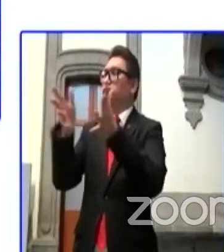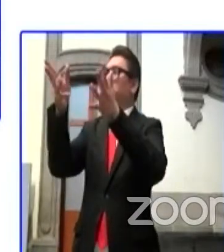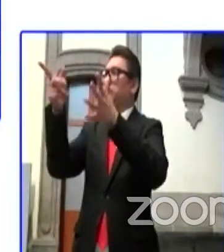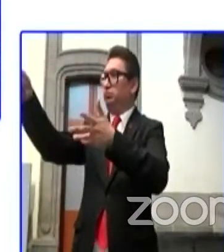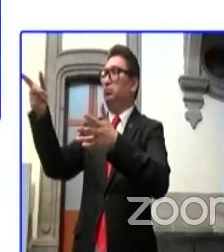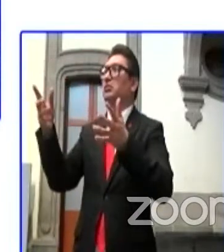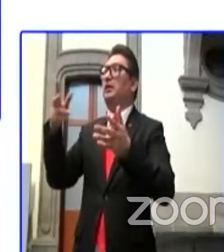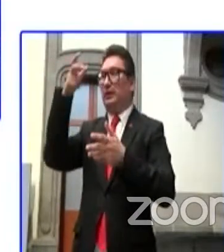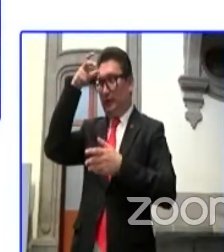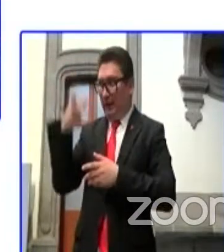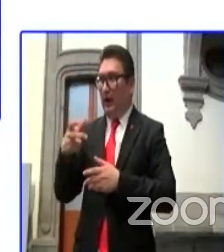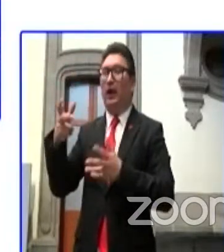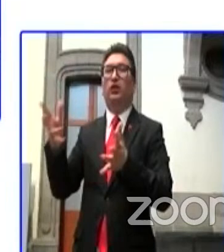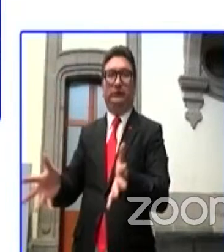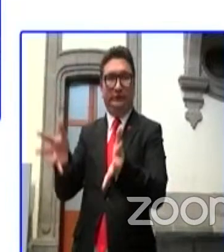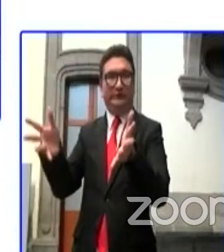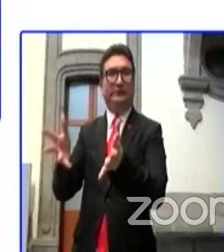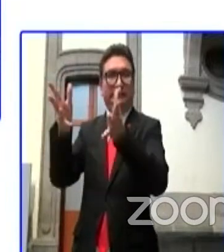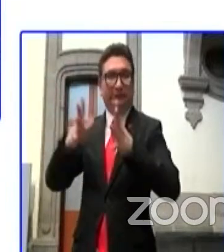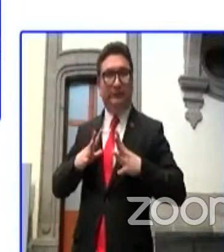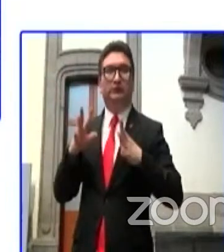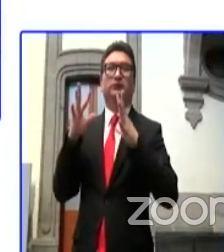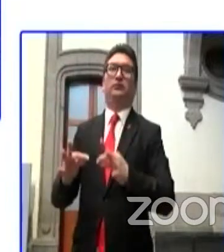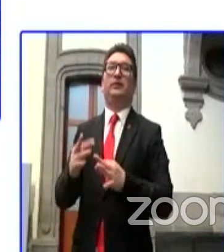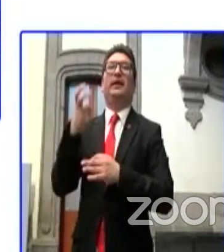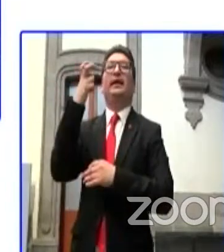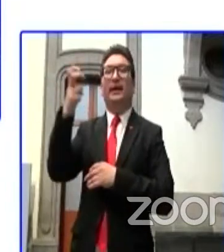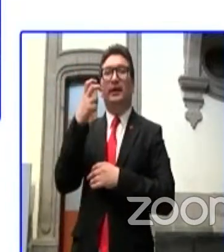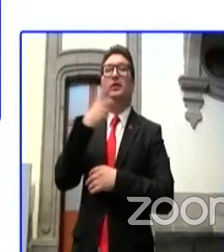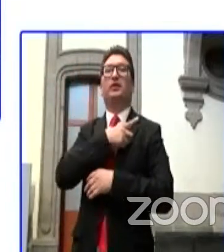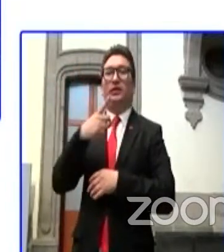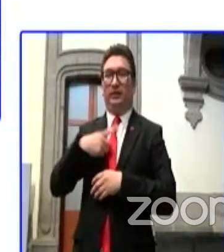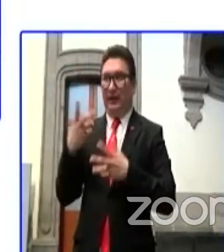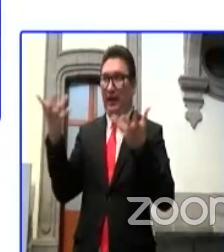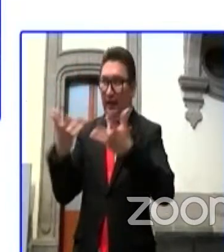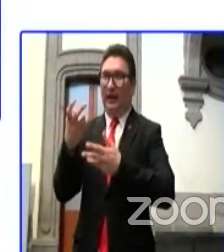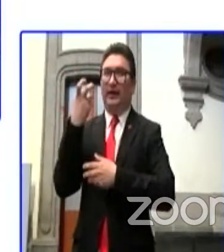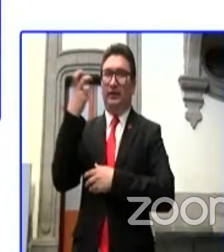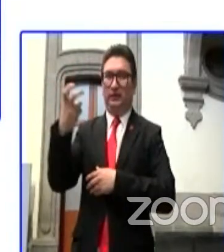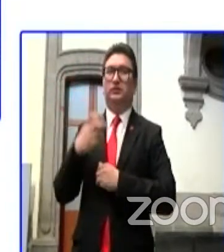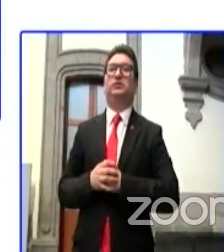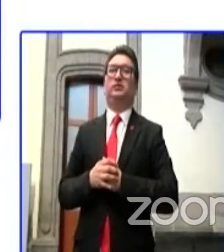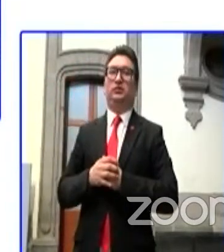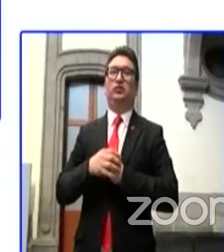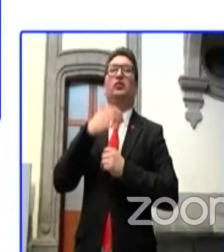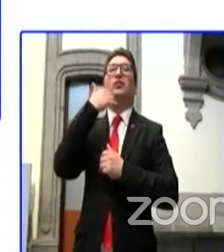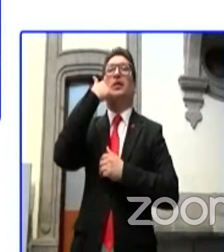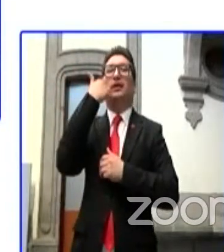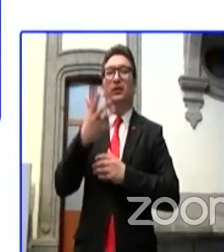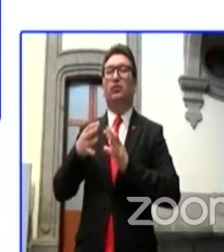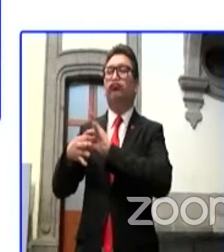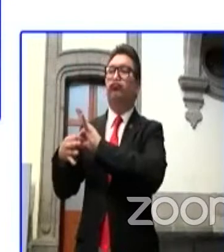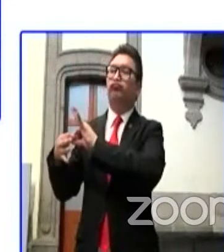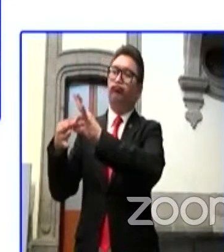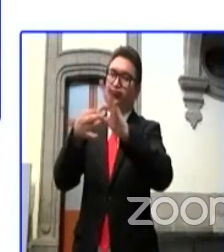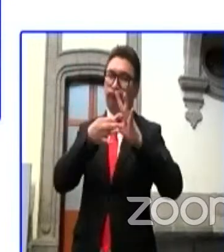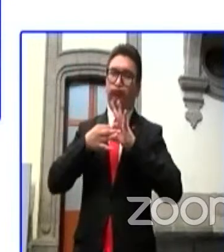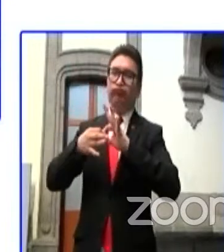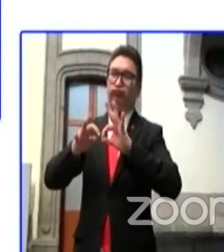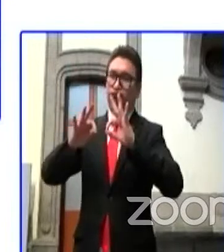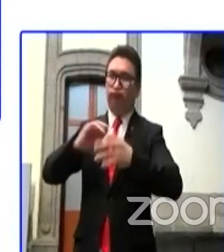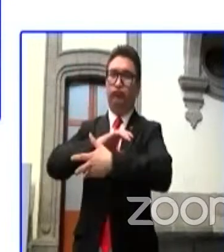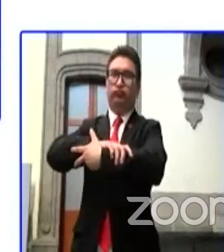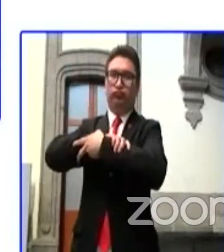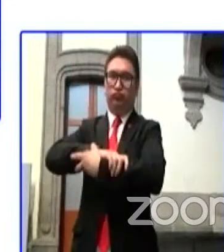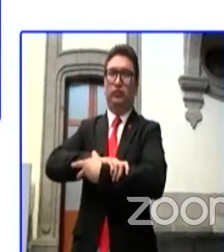Perfecto, Hidalgo ya lo está impulsando también. Y eso es lo que justo queremos, empezar a generar alianzas. Y creo que aquí esta